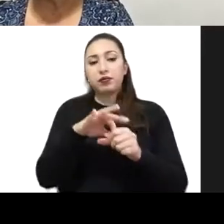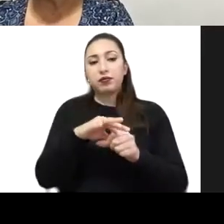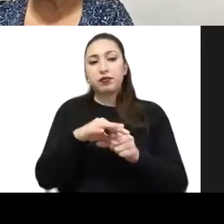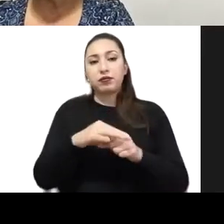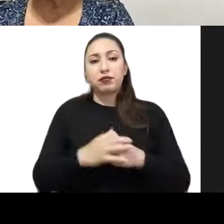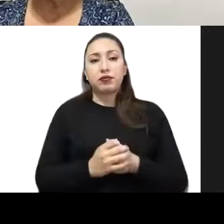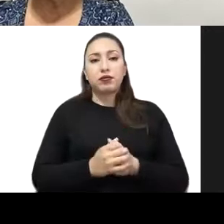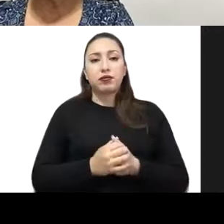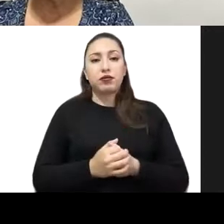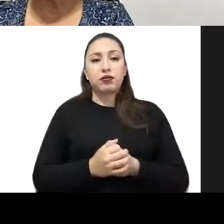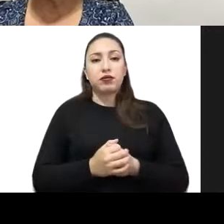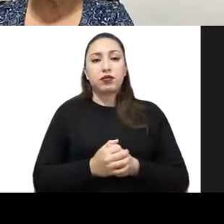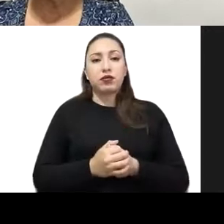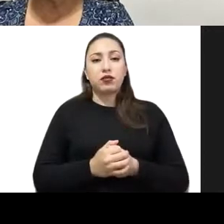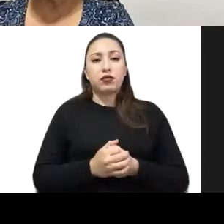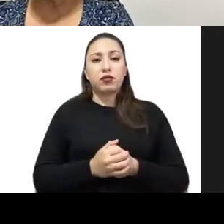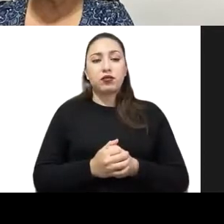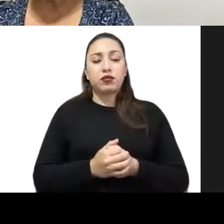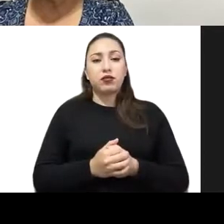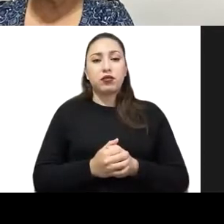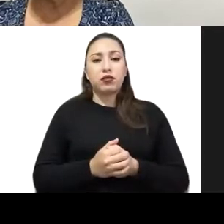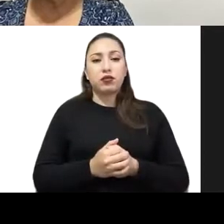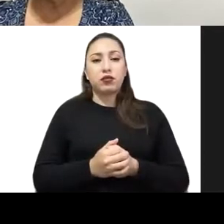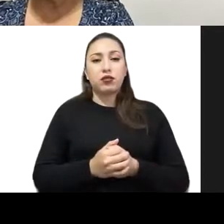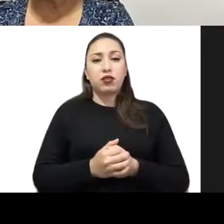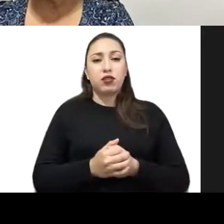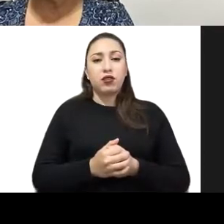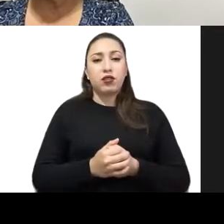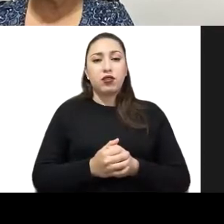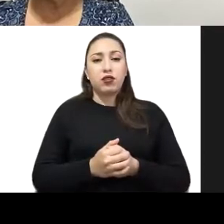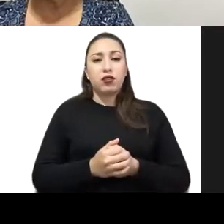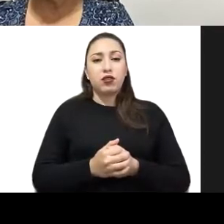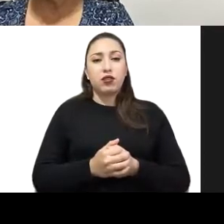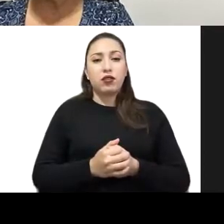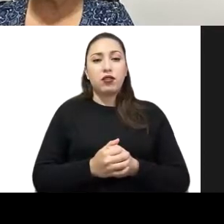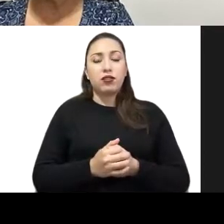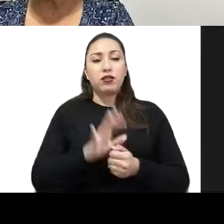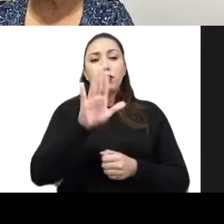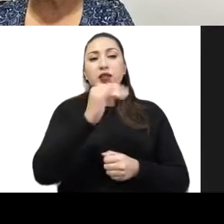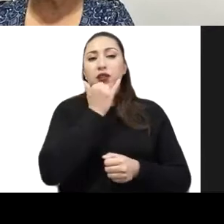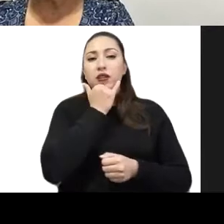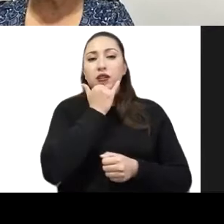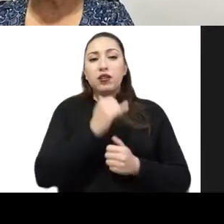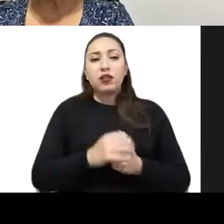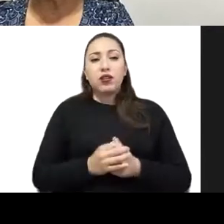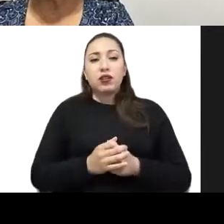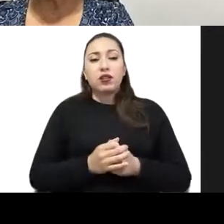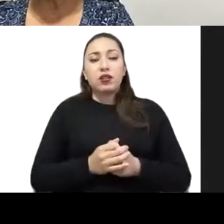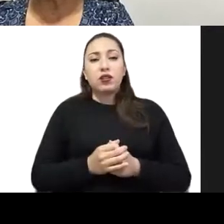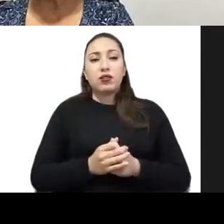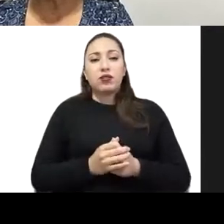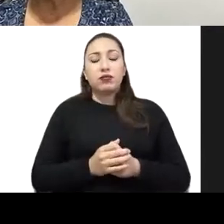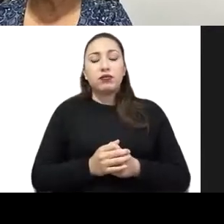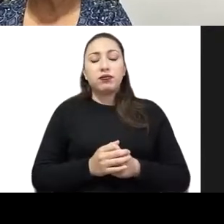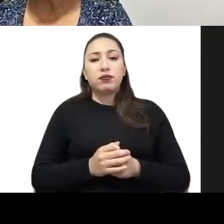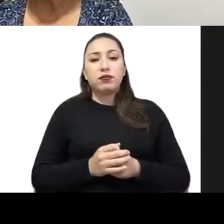dictamen en votación nominal, consultándose. A ver, perdón, diputada presidenta, un segundo.